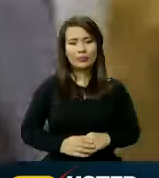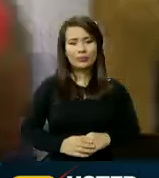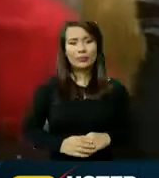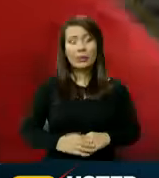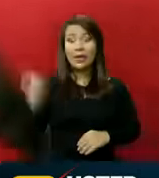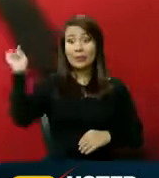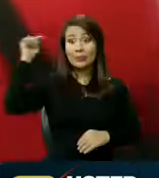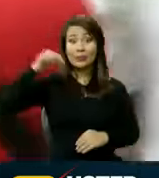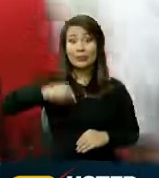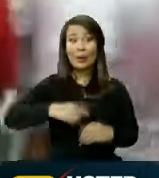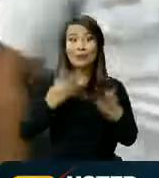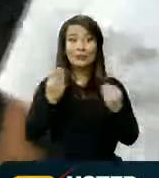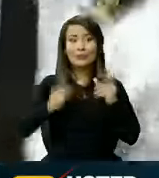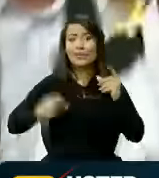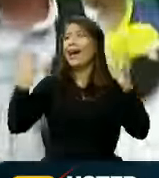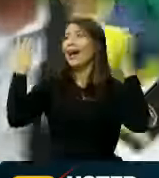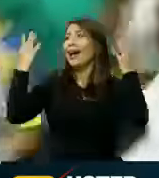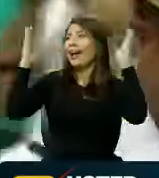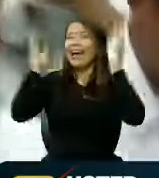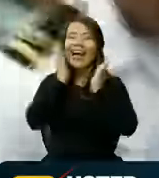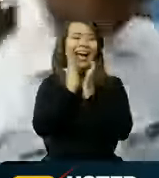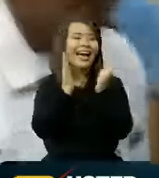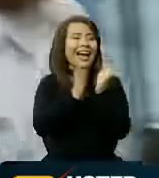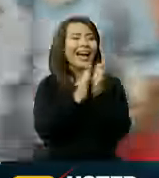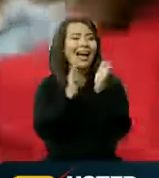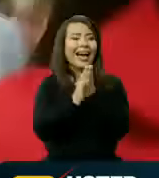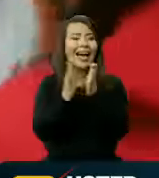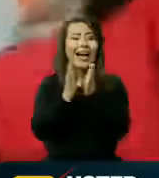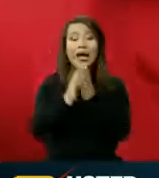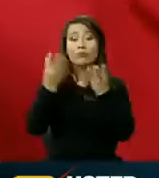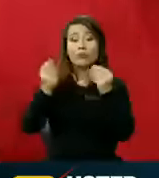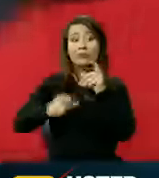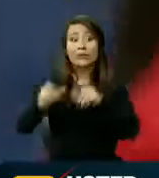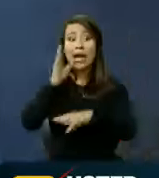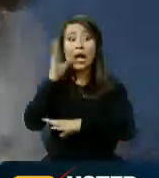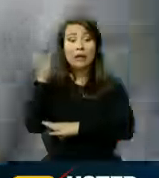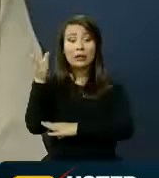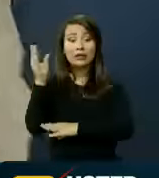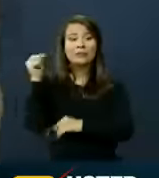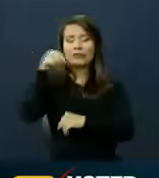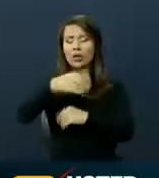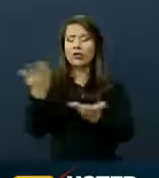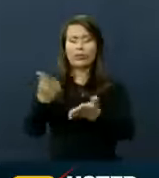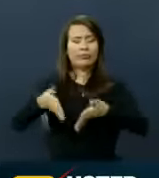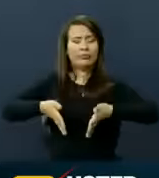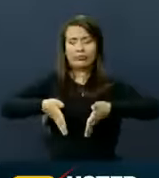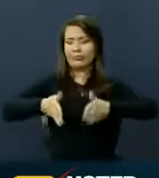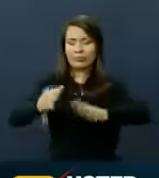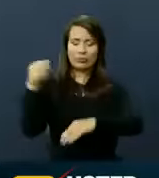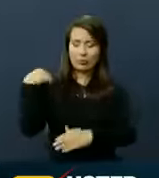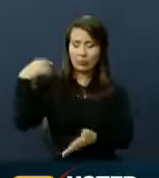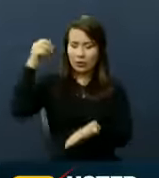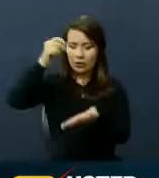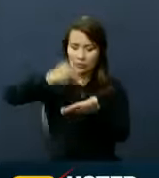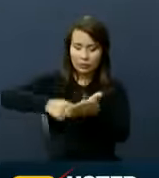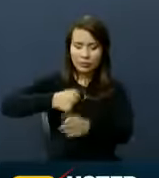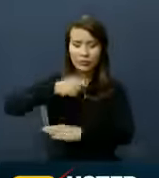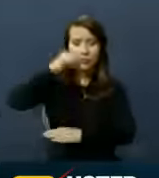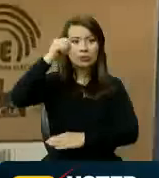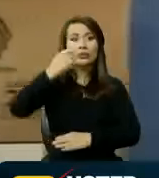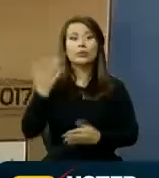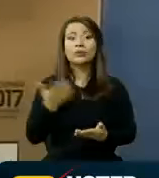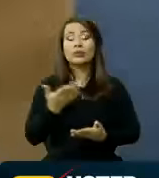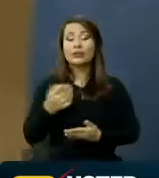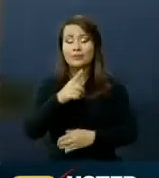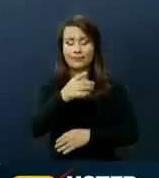Llegaba en medio de aplausos y cánticos. El alcalde de Guayaquil se acercó hasta el lugar en donde debía ejercer su derecho al voto. Aquí aseguró